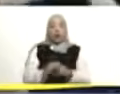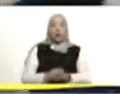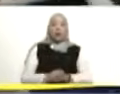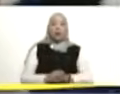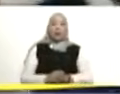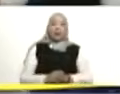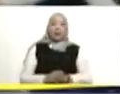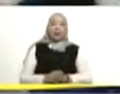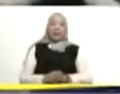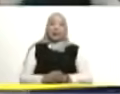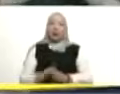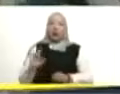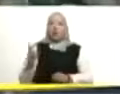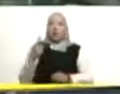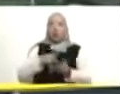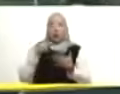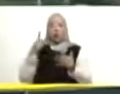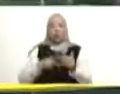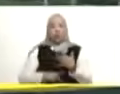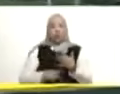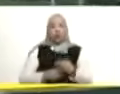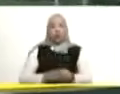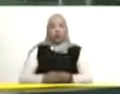Vivienda Joven, primer programa.